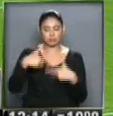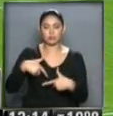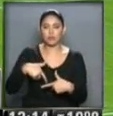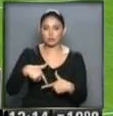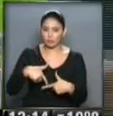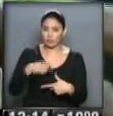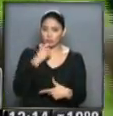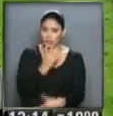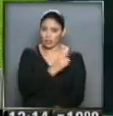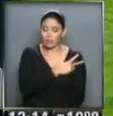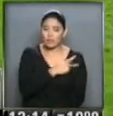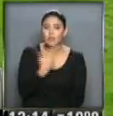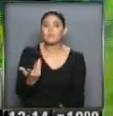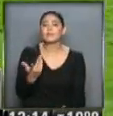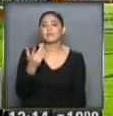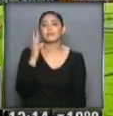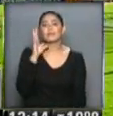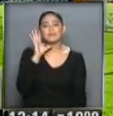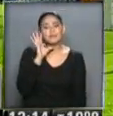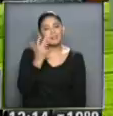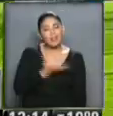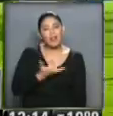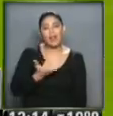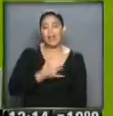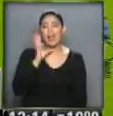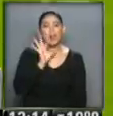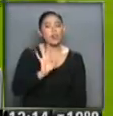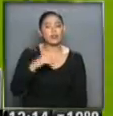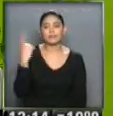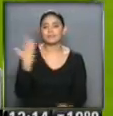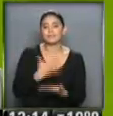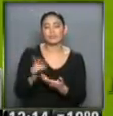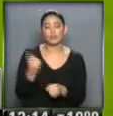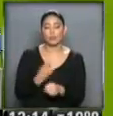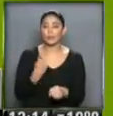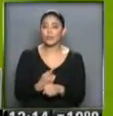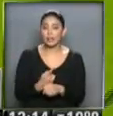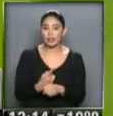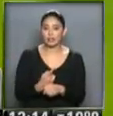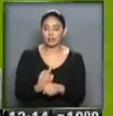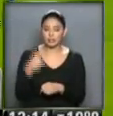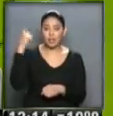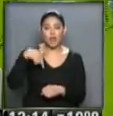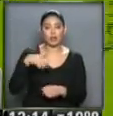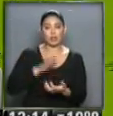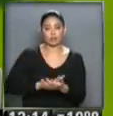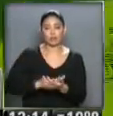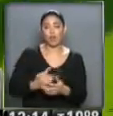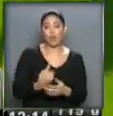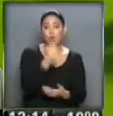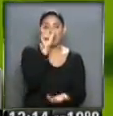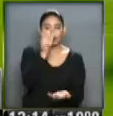una defensa, claro, pero hay un roce que no se puede evitar y es el roce de la alta competencia. Estamos hablando de un